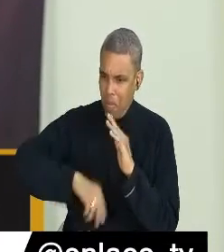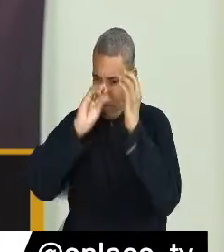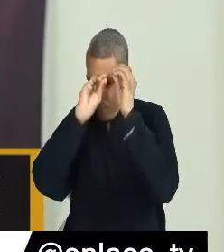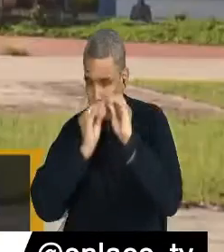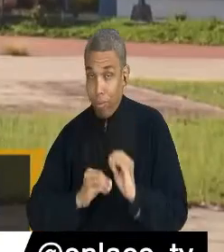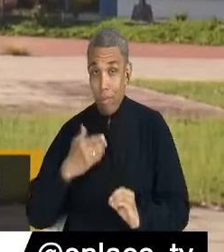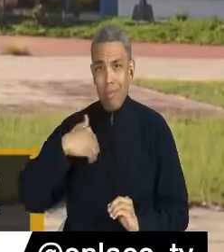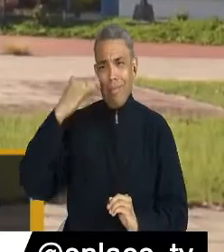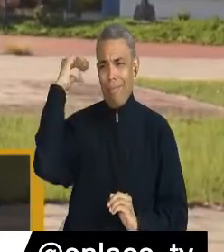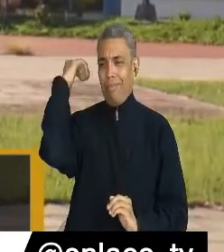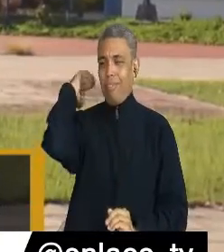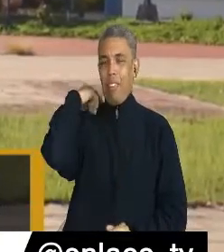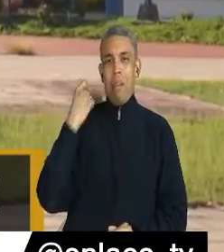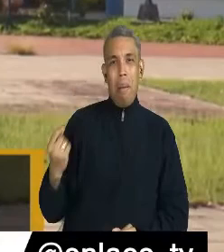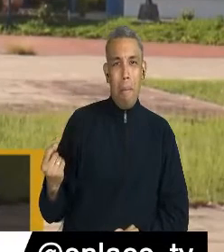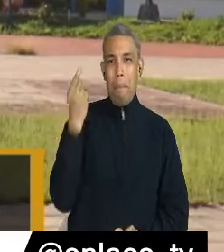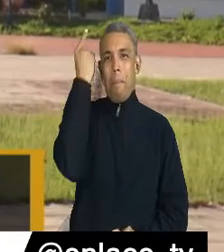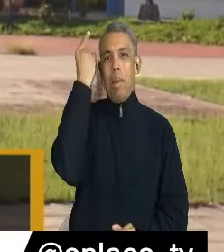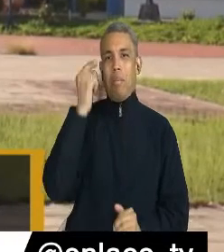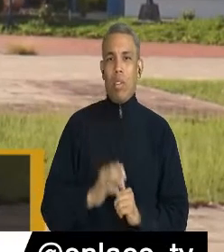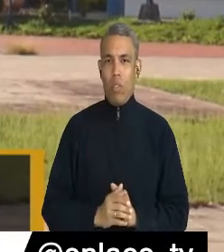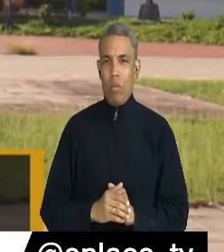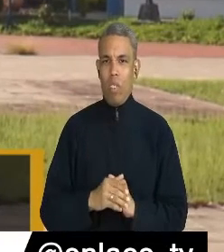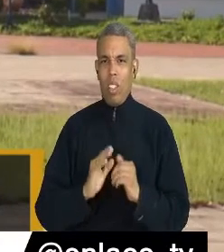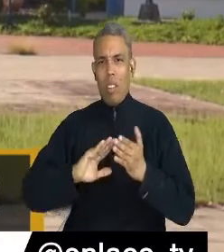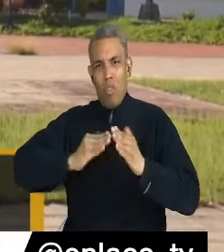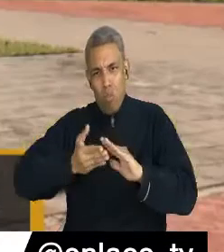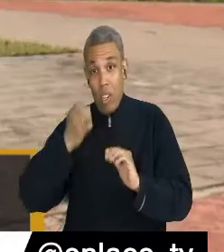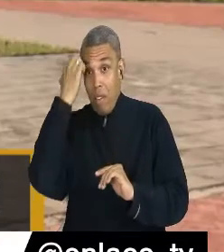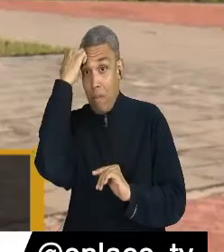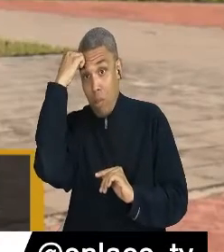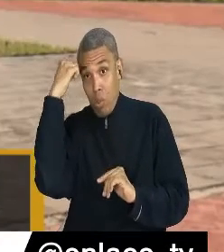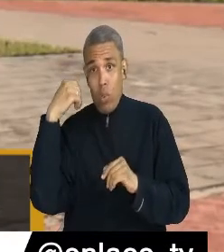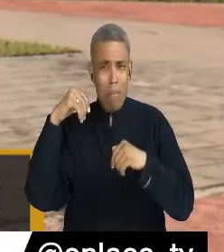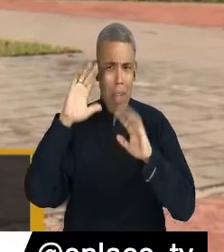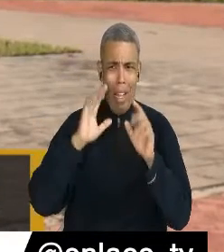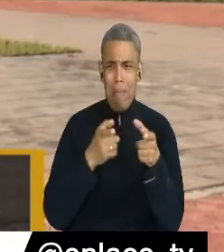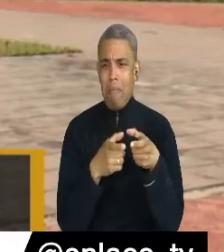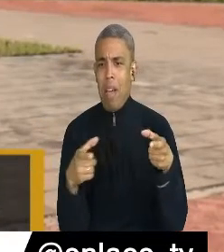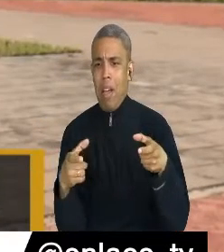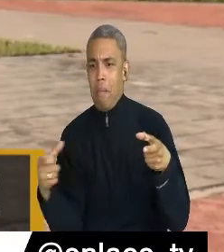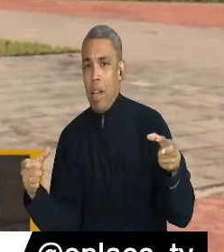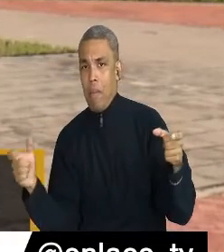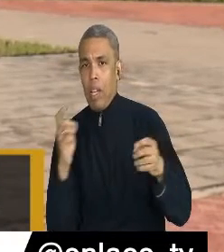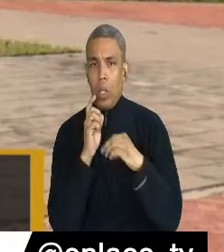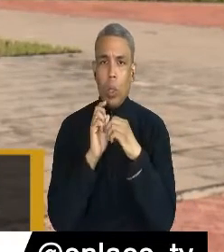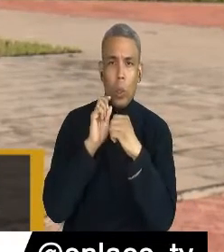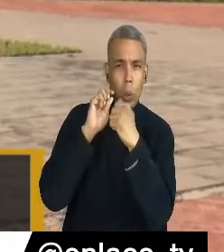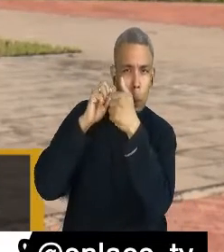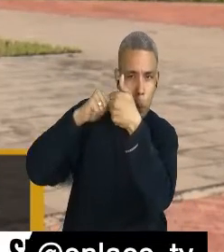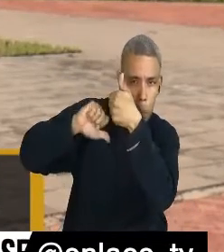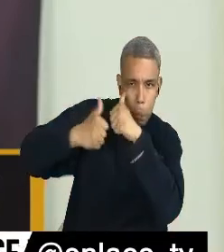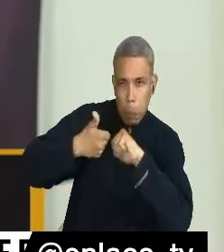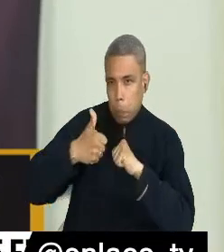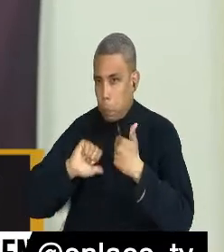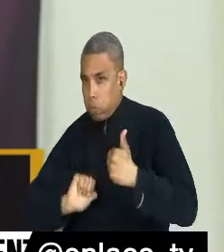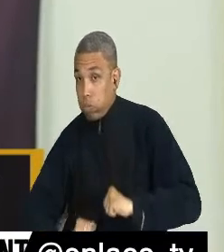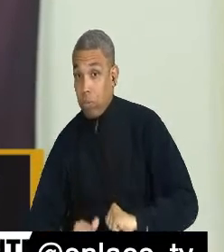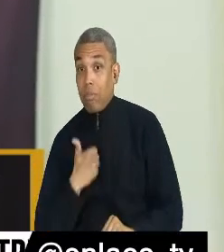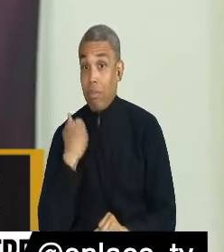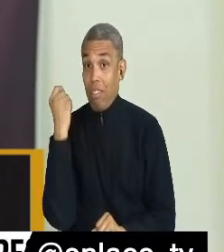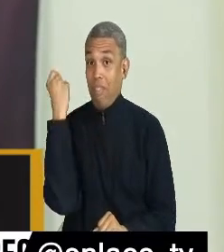de este ejercicio en términos de la cantidad de docentes que participamos tanto como valores nacionales como apoyando en el